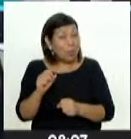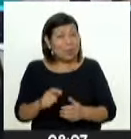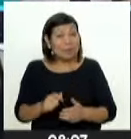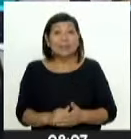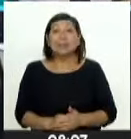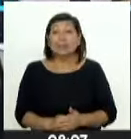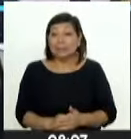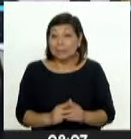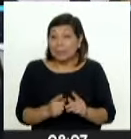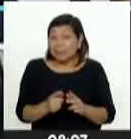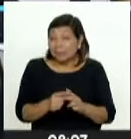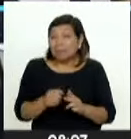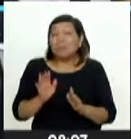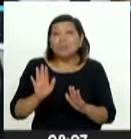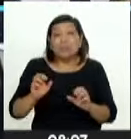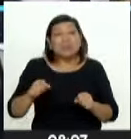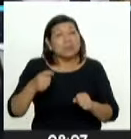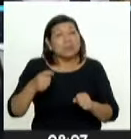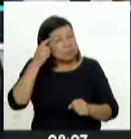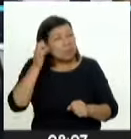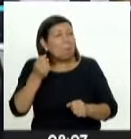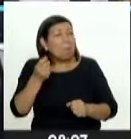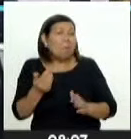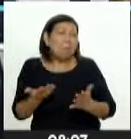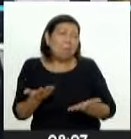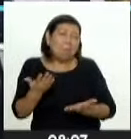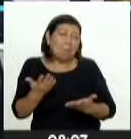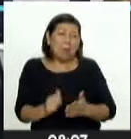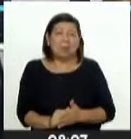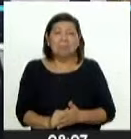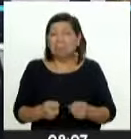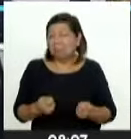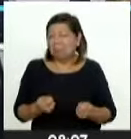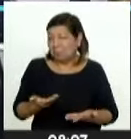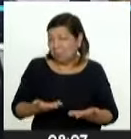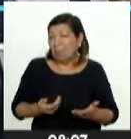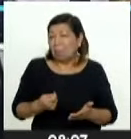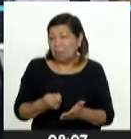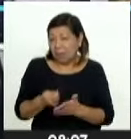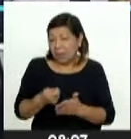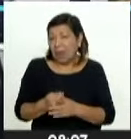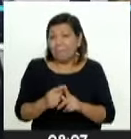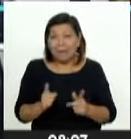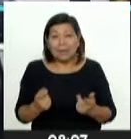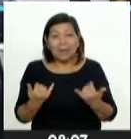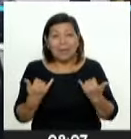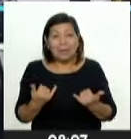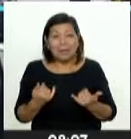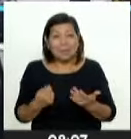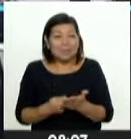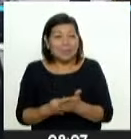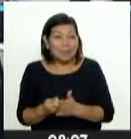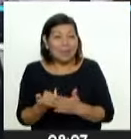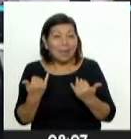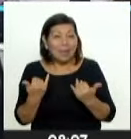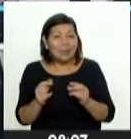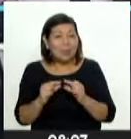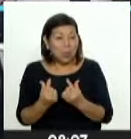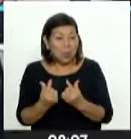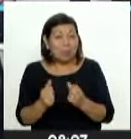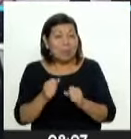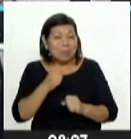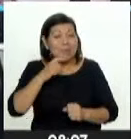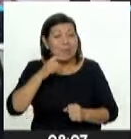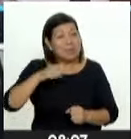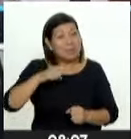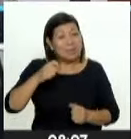costo operativo, recién dice, ah, bueno, yo creo que gana más o menos tanto y gasta más o menos tanto y puede pagarme tanto. O sea, el costo operativo de este segmento de clientes es